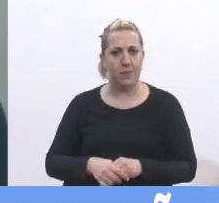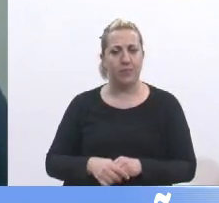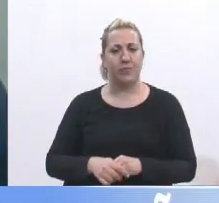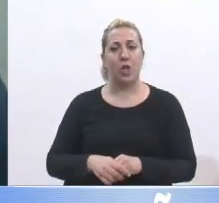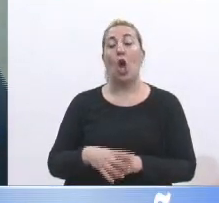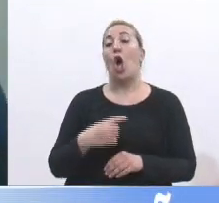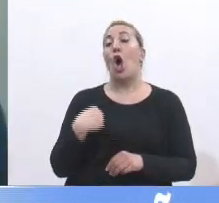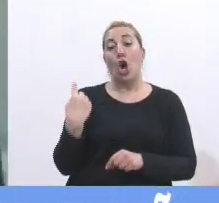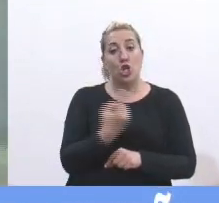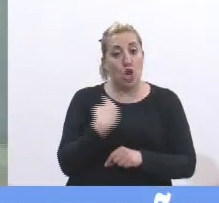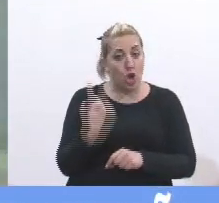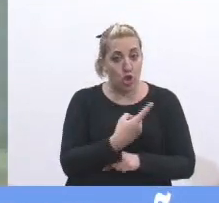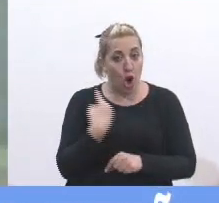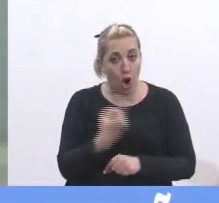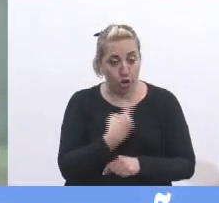Nosotros